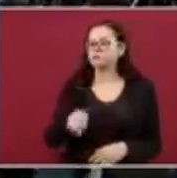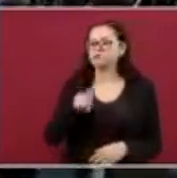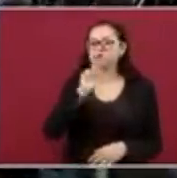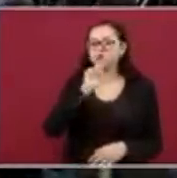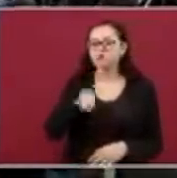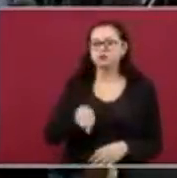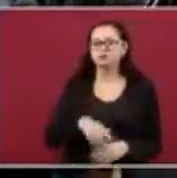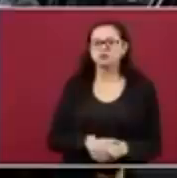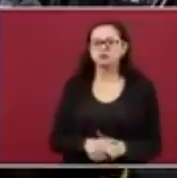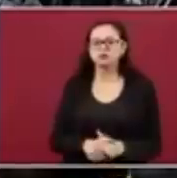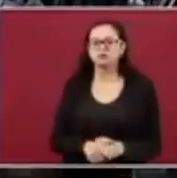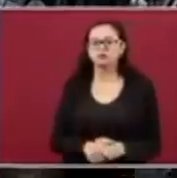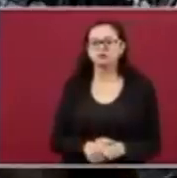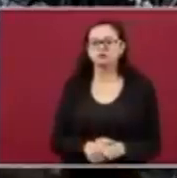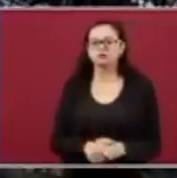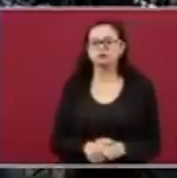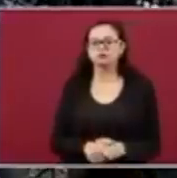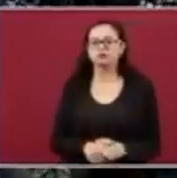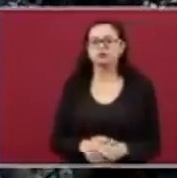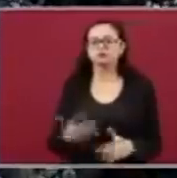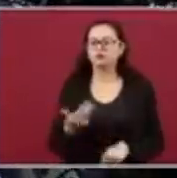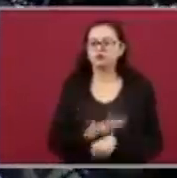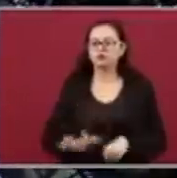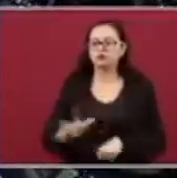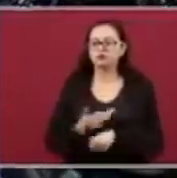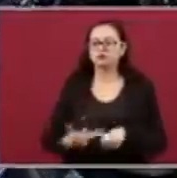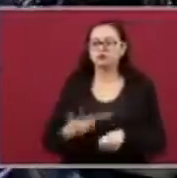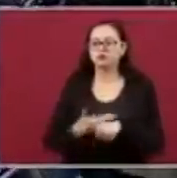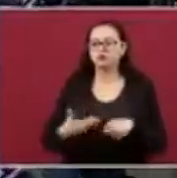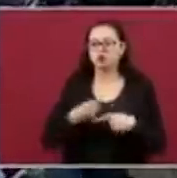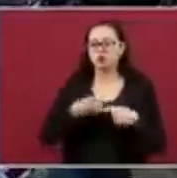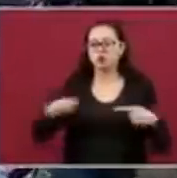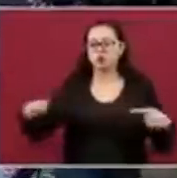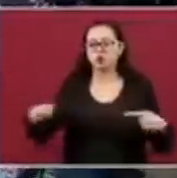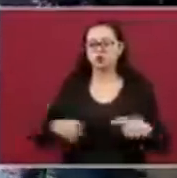Lo mismo, o sea, que se regularicen las cosas.